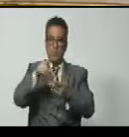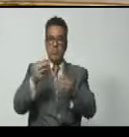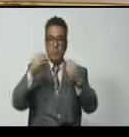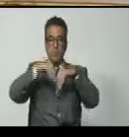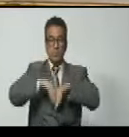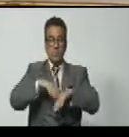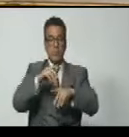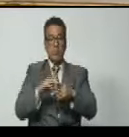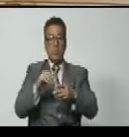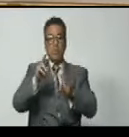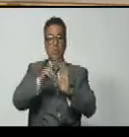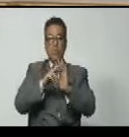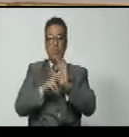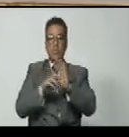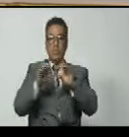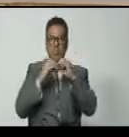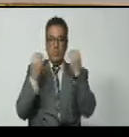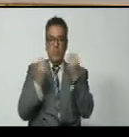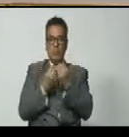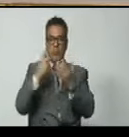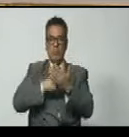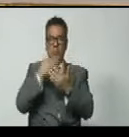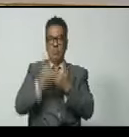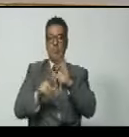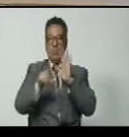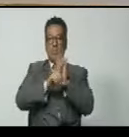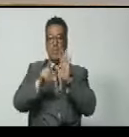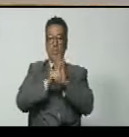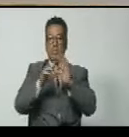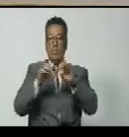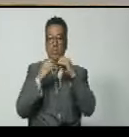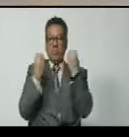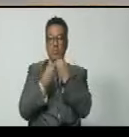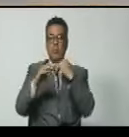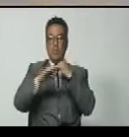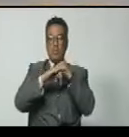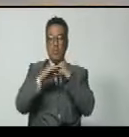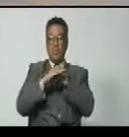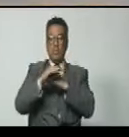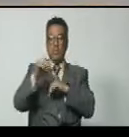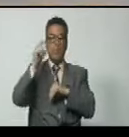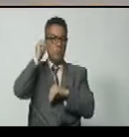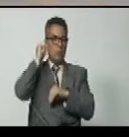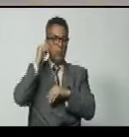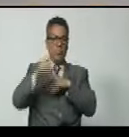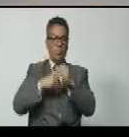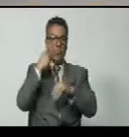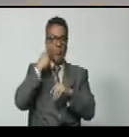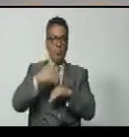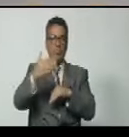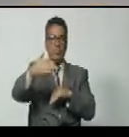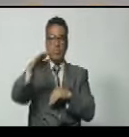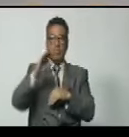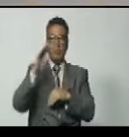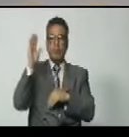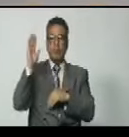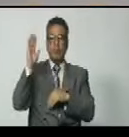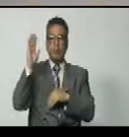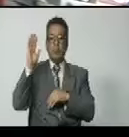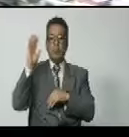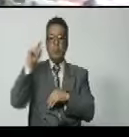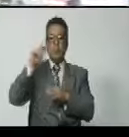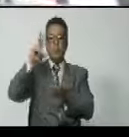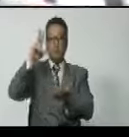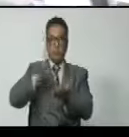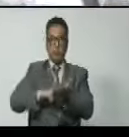con aprobar el carácter orgánico del proyecto de ley orgánica para la igualdad de las mujeres, sírvanse a indicarlo con la señal de costumbre.